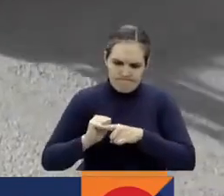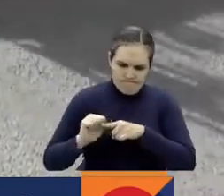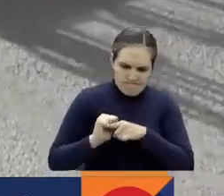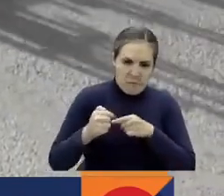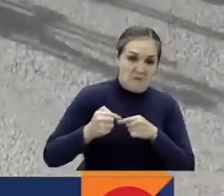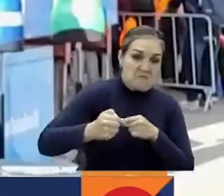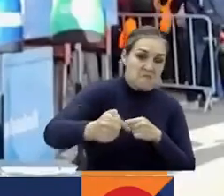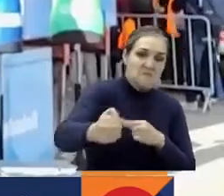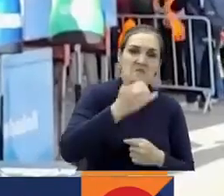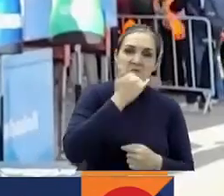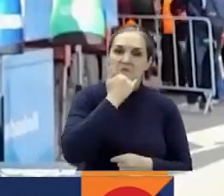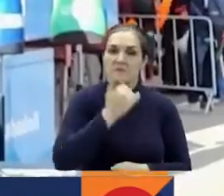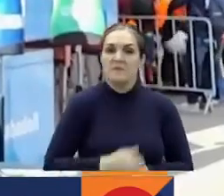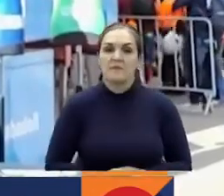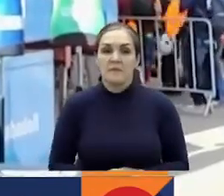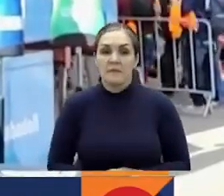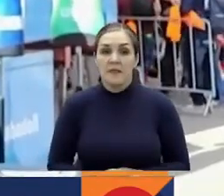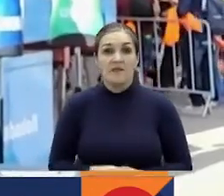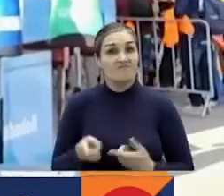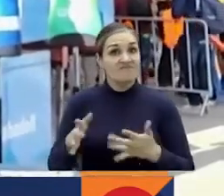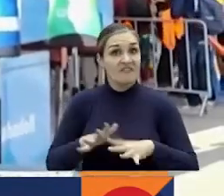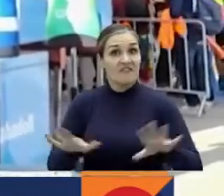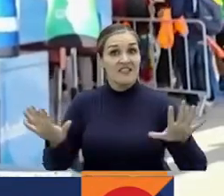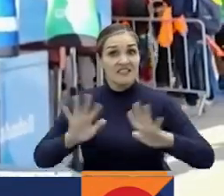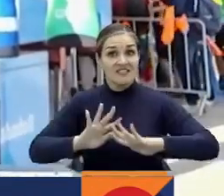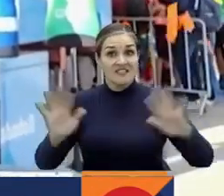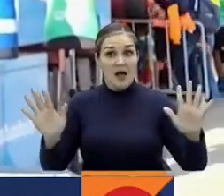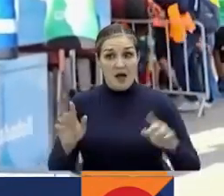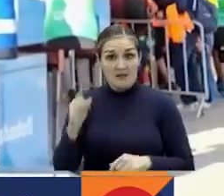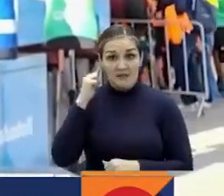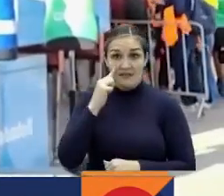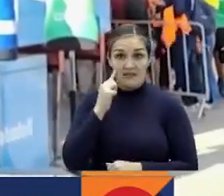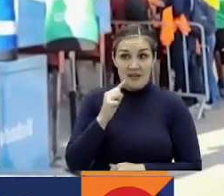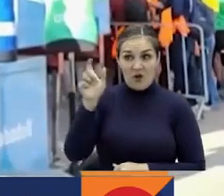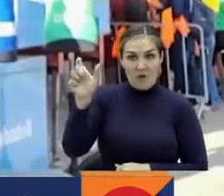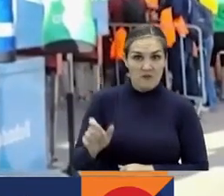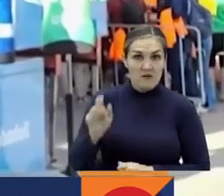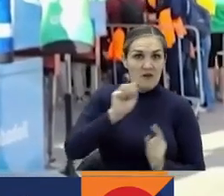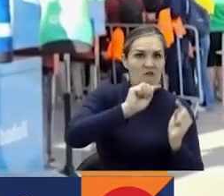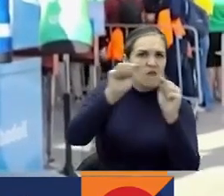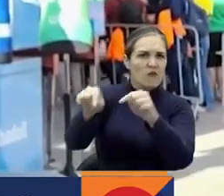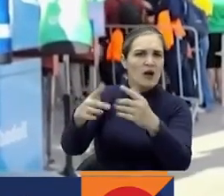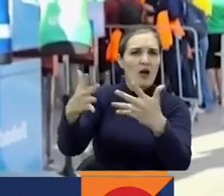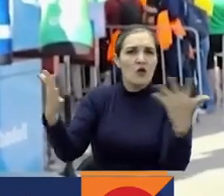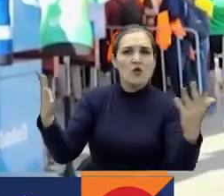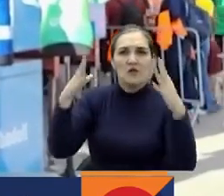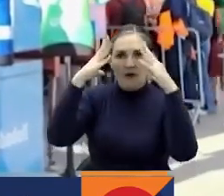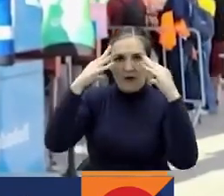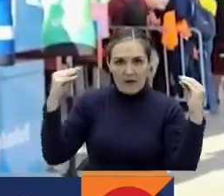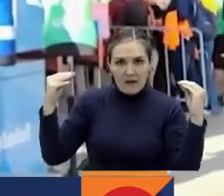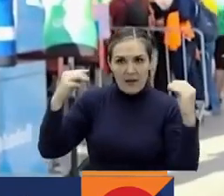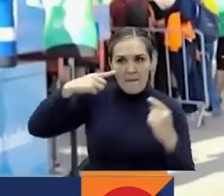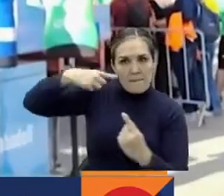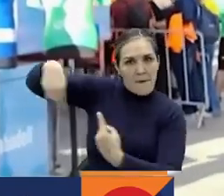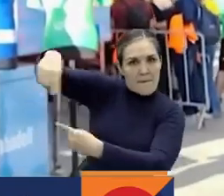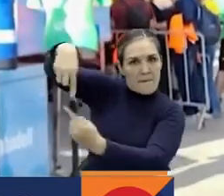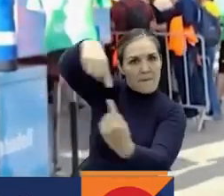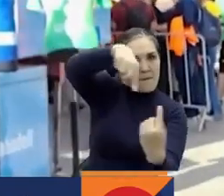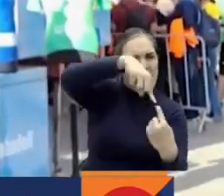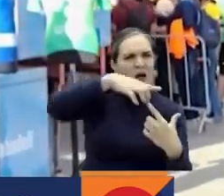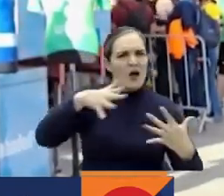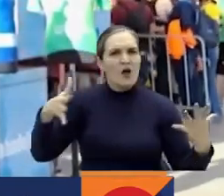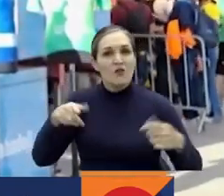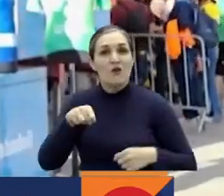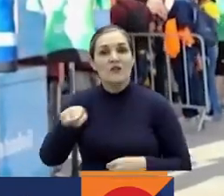próximas carreras. Después de esta gran actuación, Sergio Higuita va a territorio de los Países Bajos porque participará en